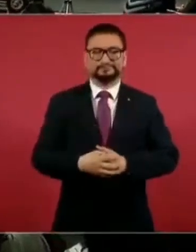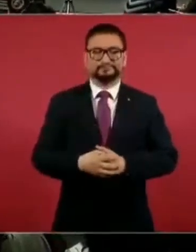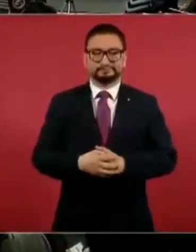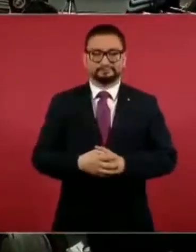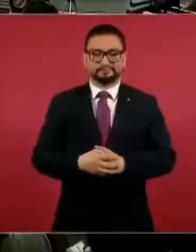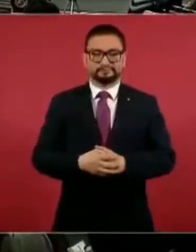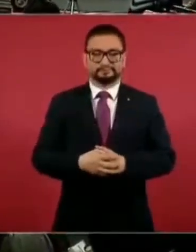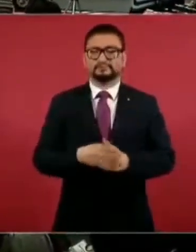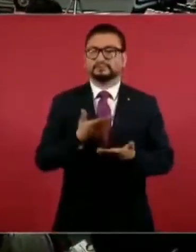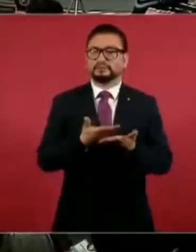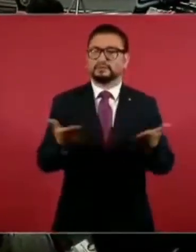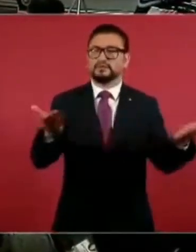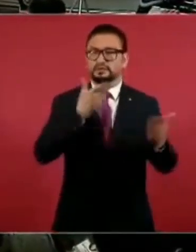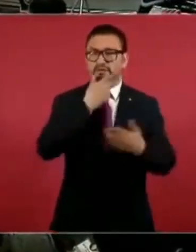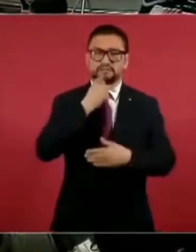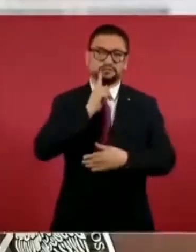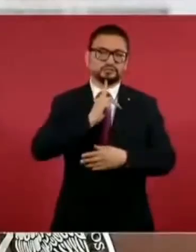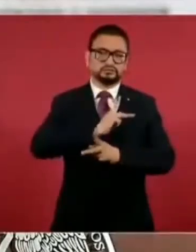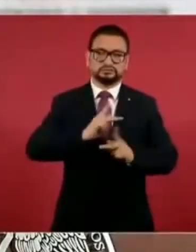señoras y señores,